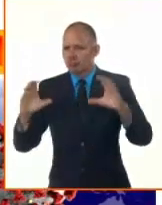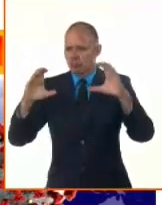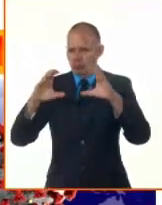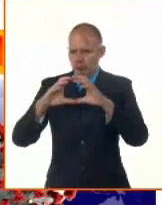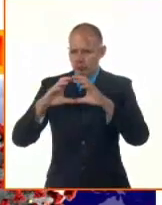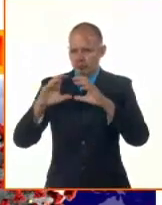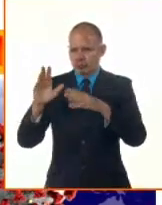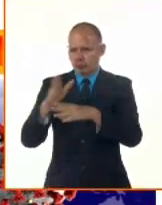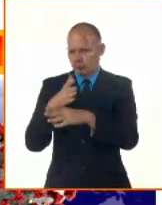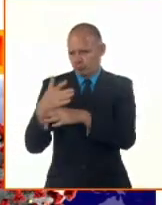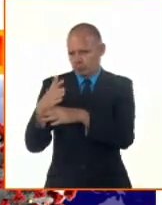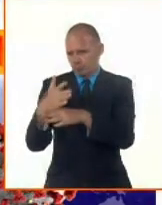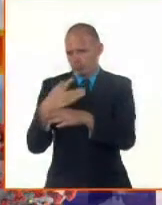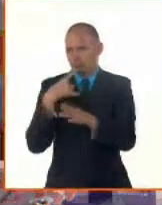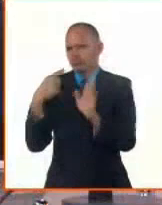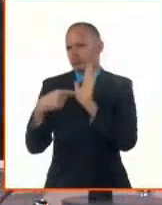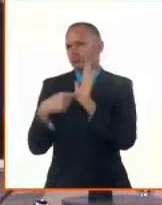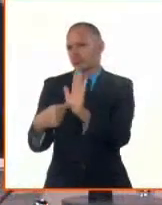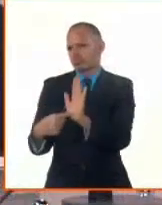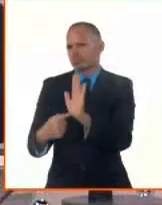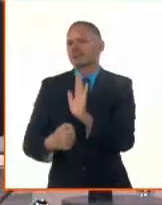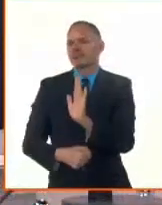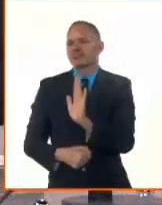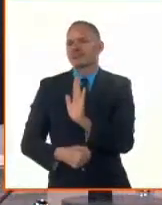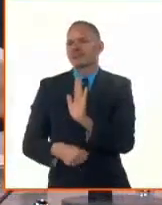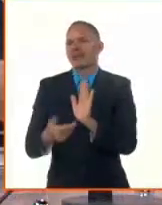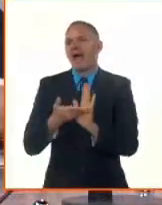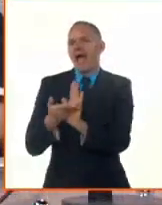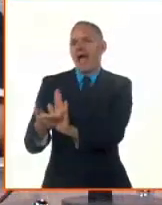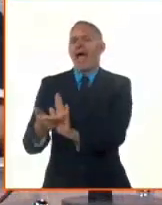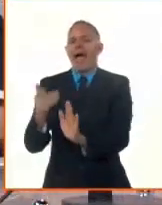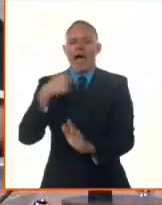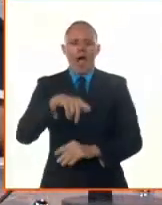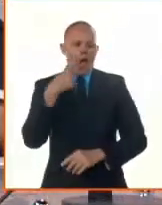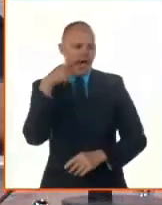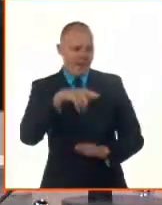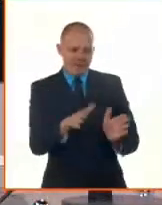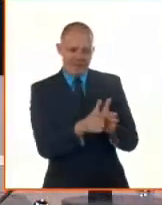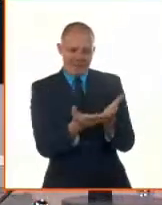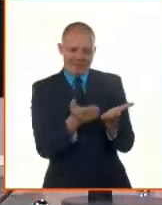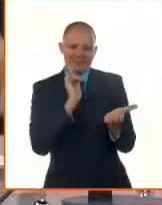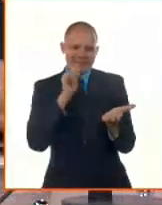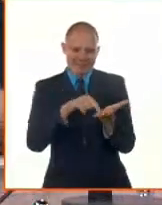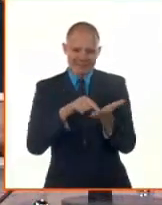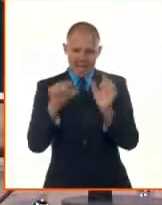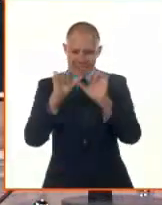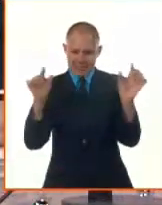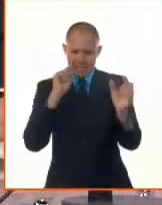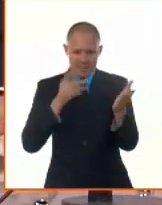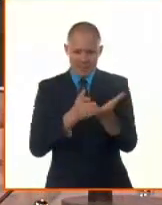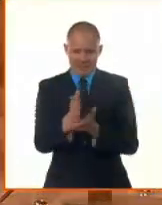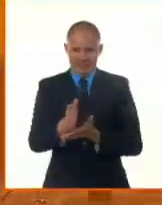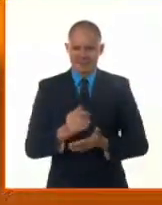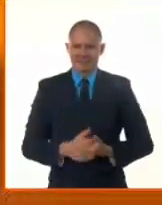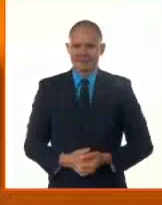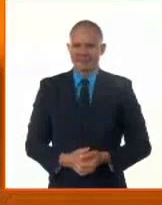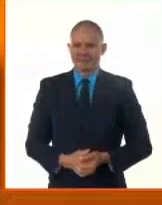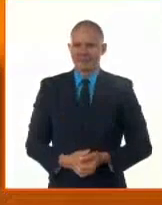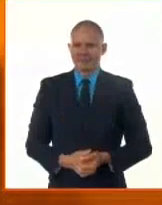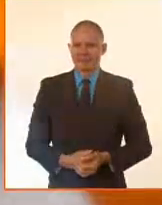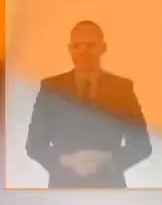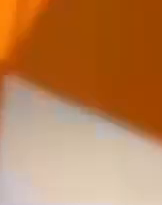nuestra prensa nacional vamos ya al tema que nos ocupa hoy en la mesa redonda a nuestro primer tema